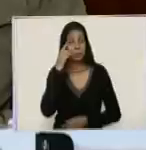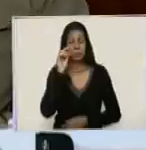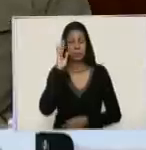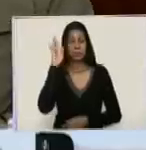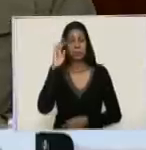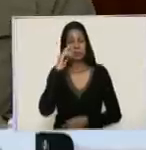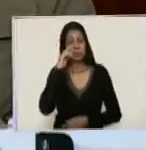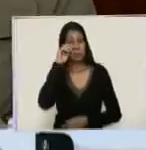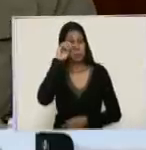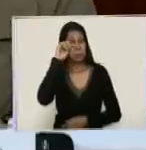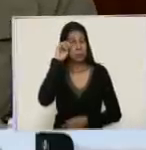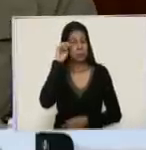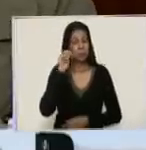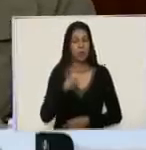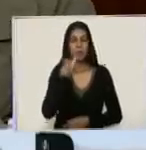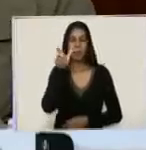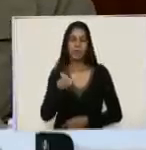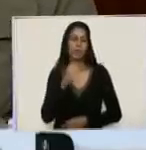alguien hubiese hecho algo contra